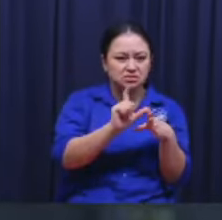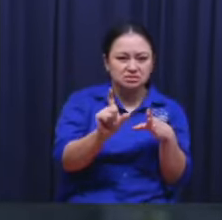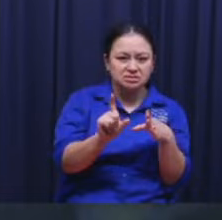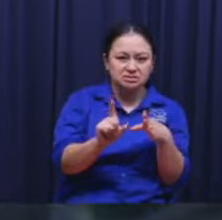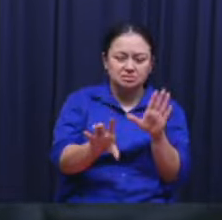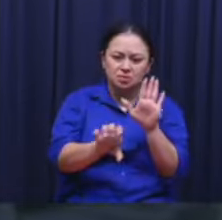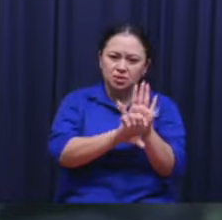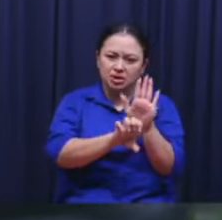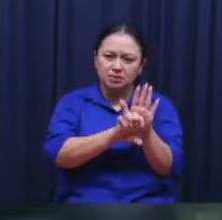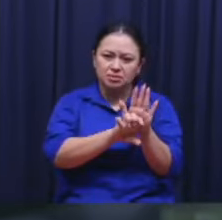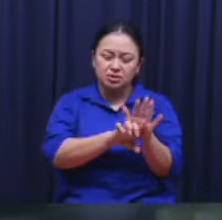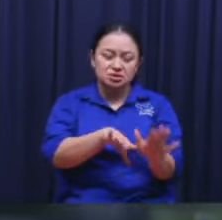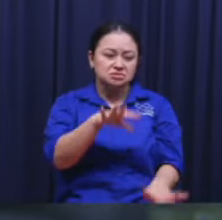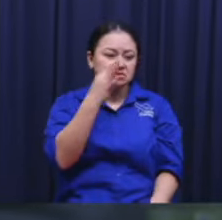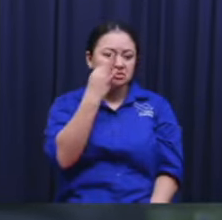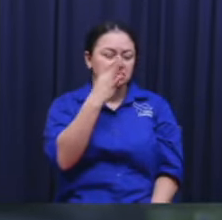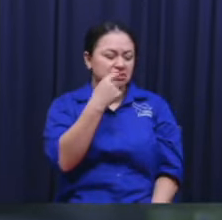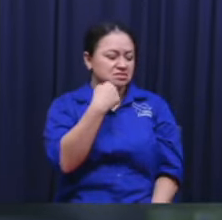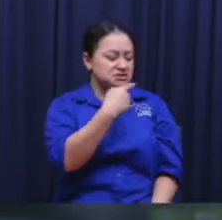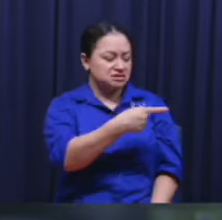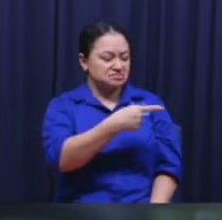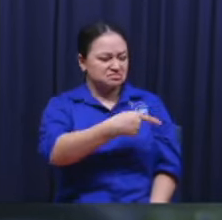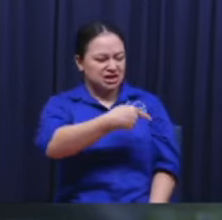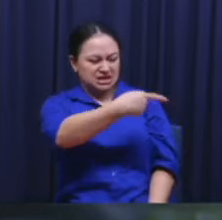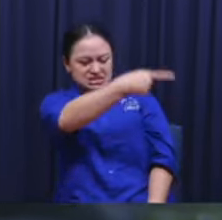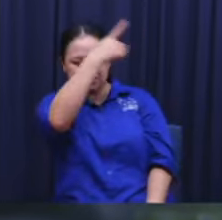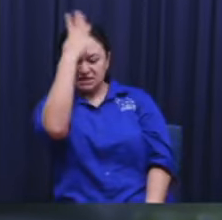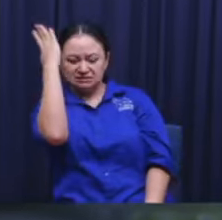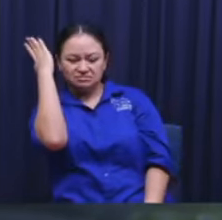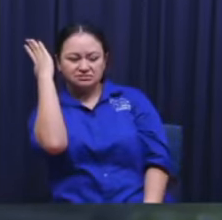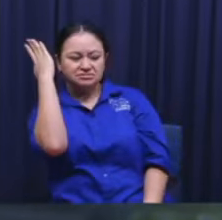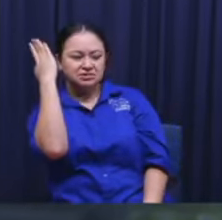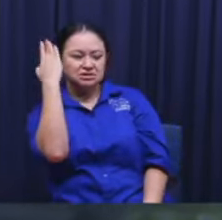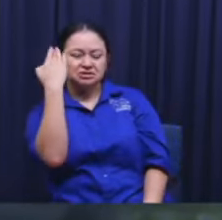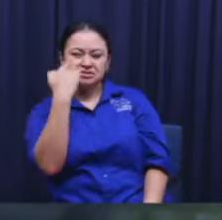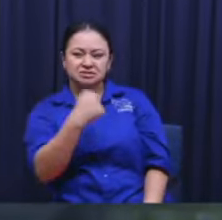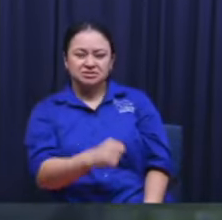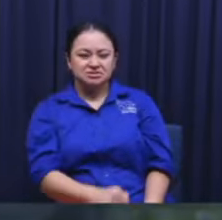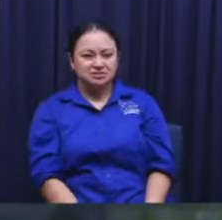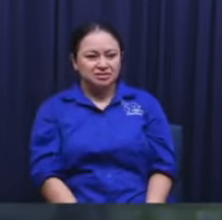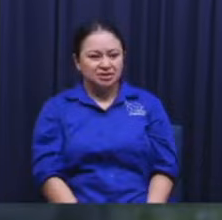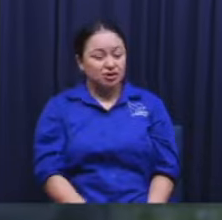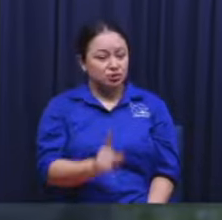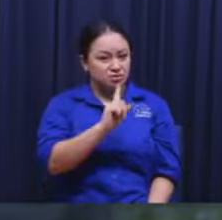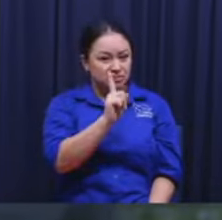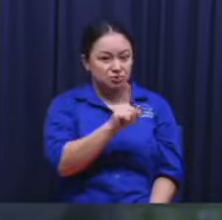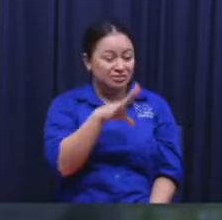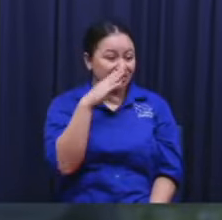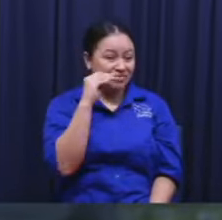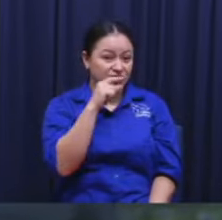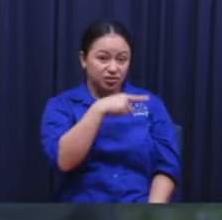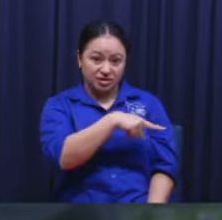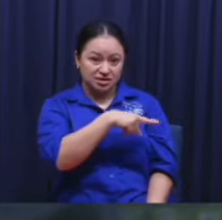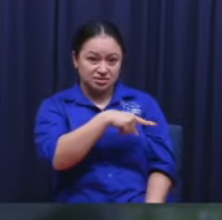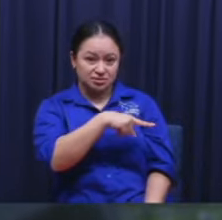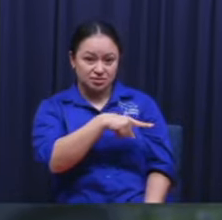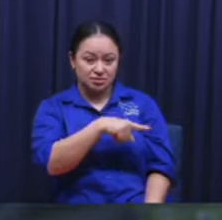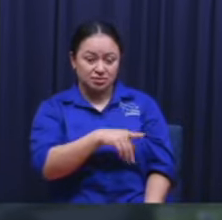una mujer y siendo usted mujer, esa es una sometida, dice. ¿Eh? Pero estamos hablando de eso. ¿O